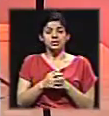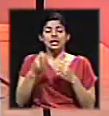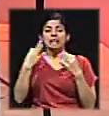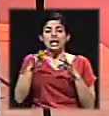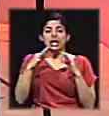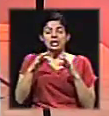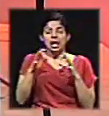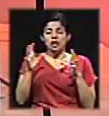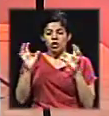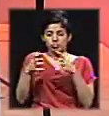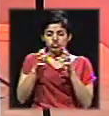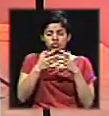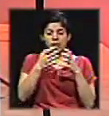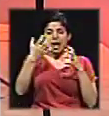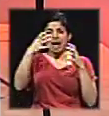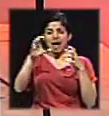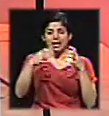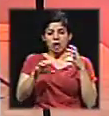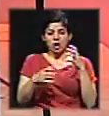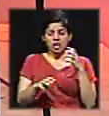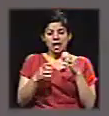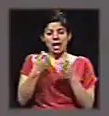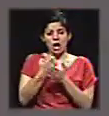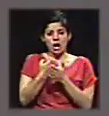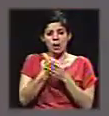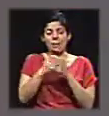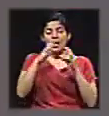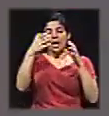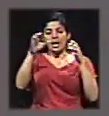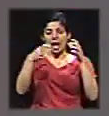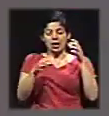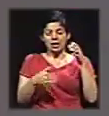tratando de agrupar por categorías económicas y por categorías